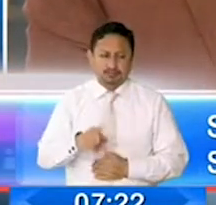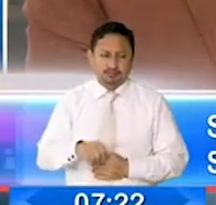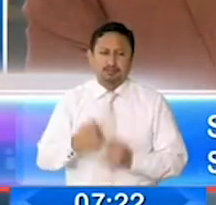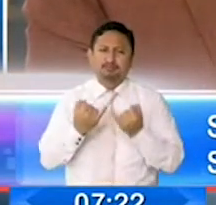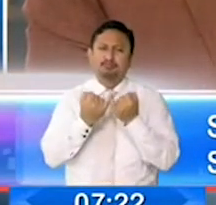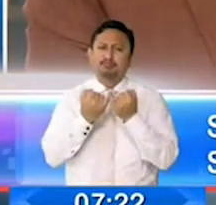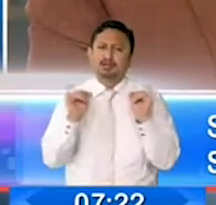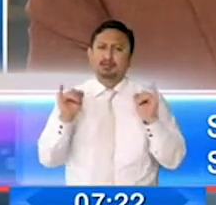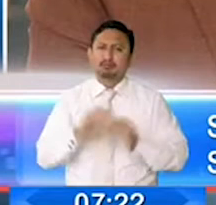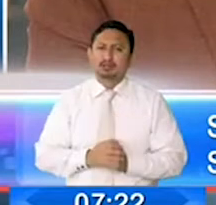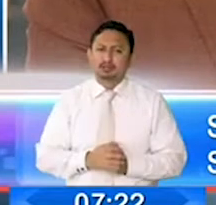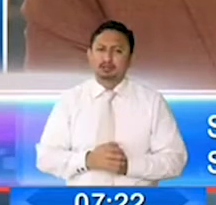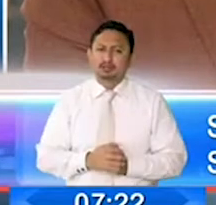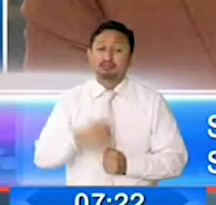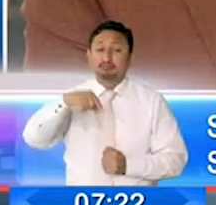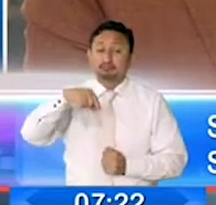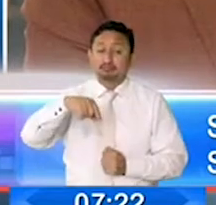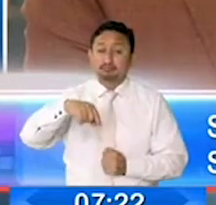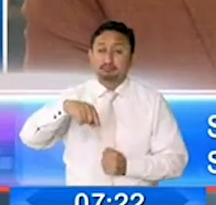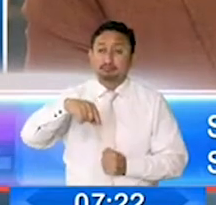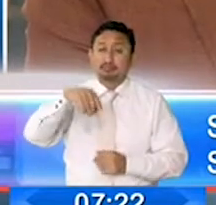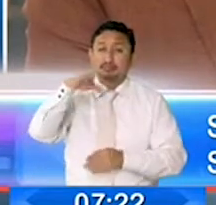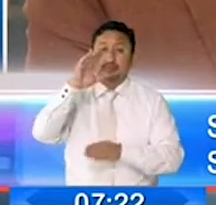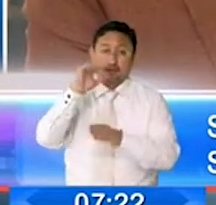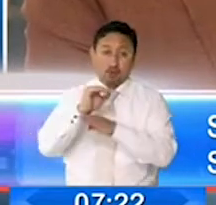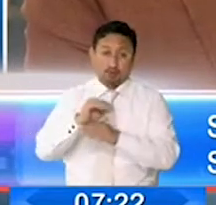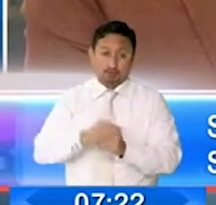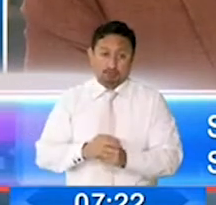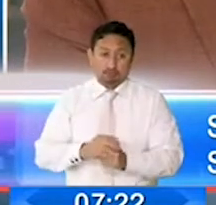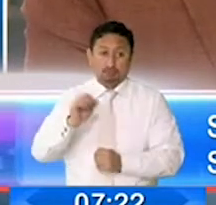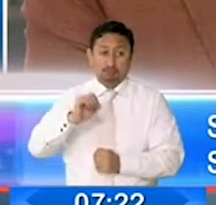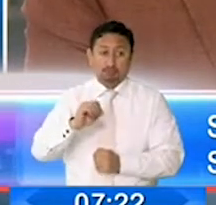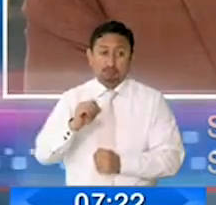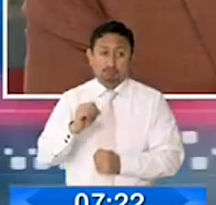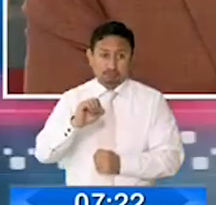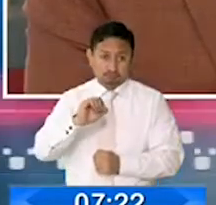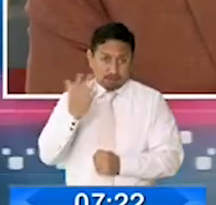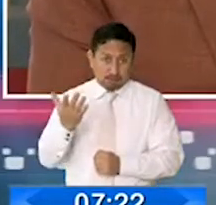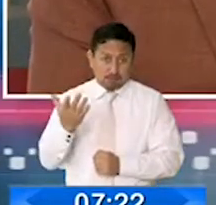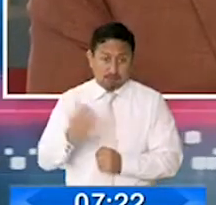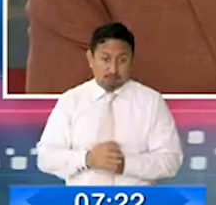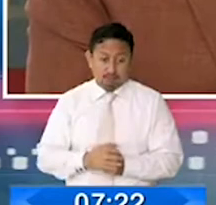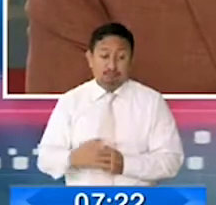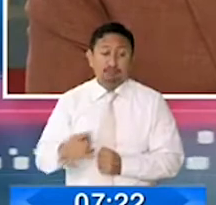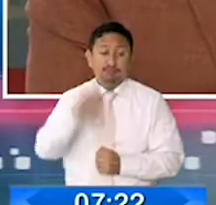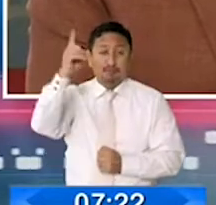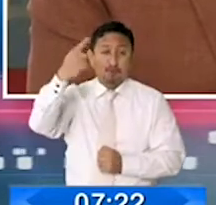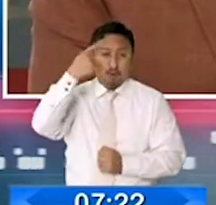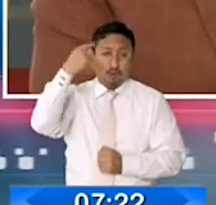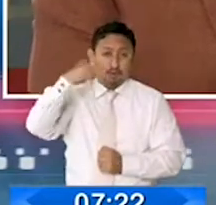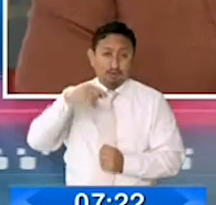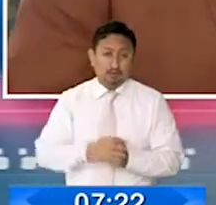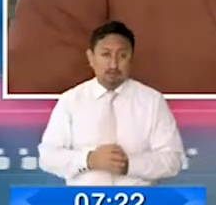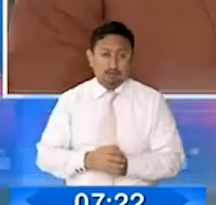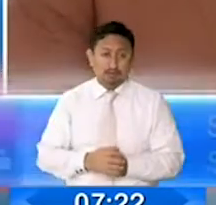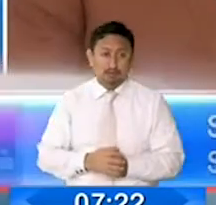que debe tener pues este poder dentro del país, y claro, esto ha sido también parte de lo que muchos gobiernos han